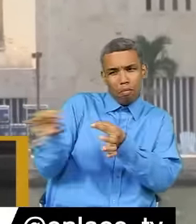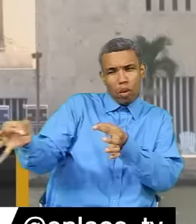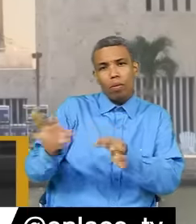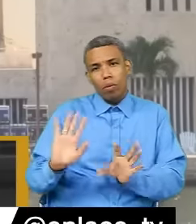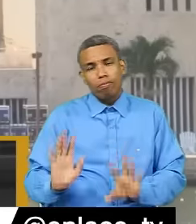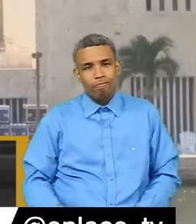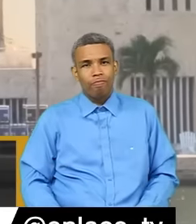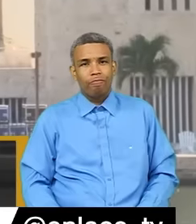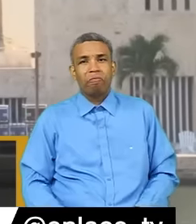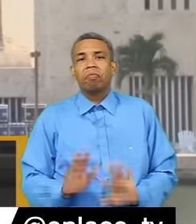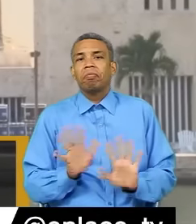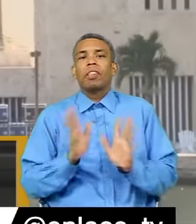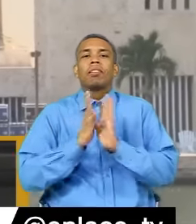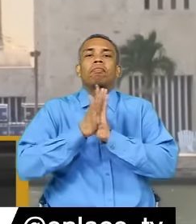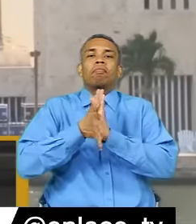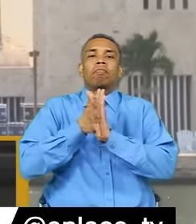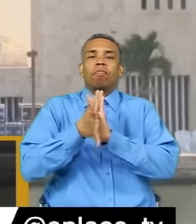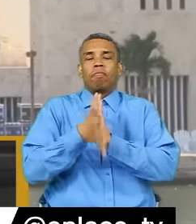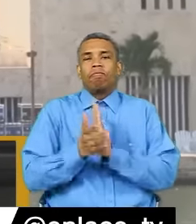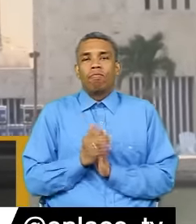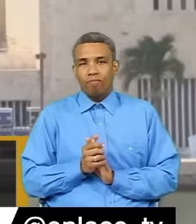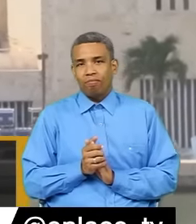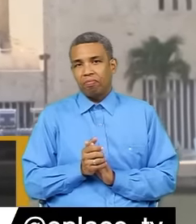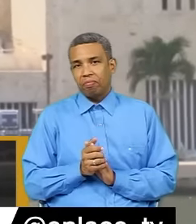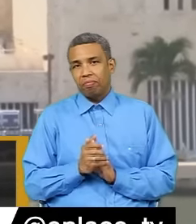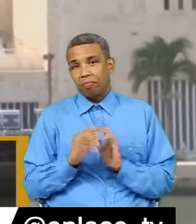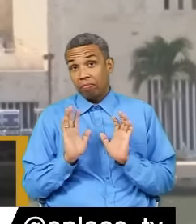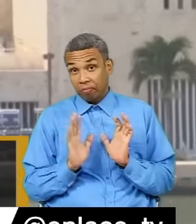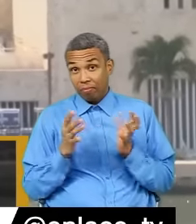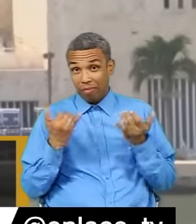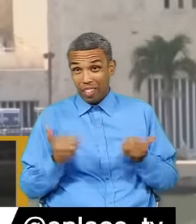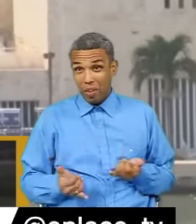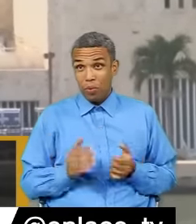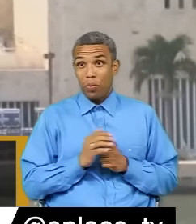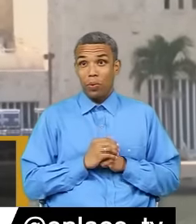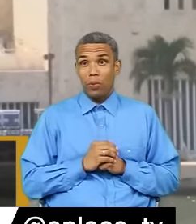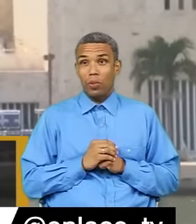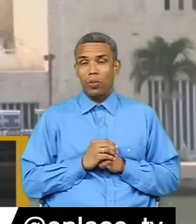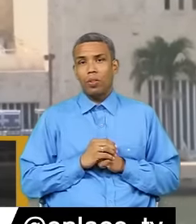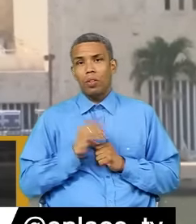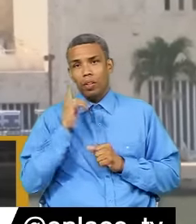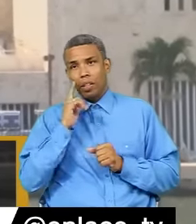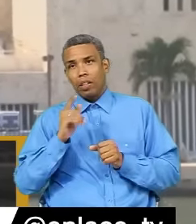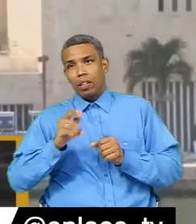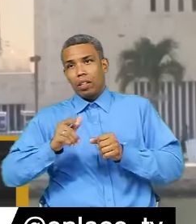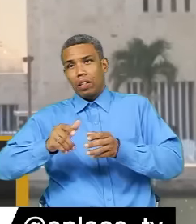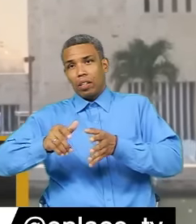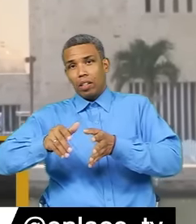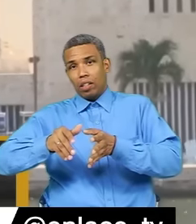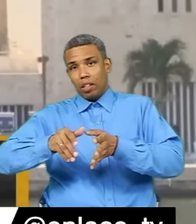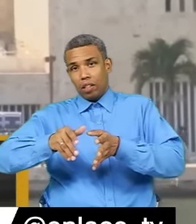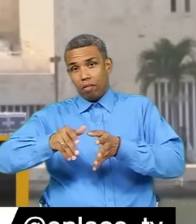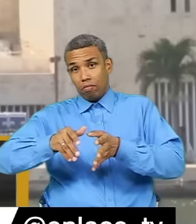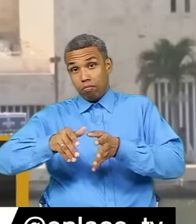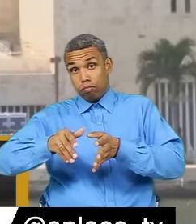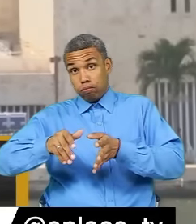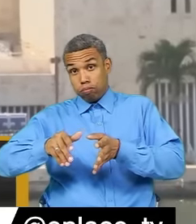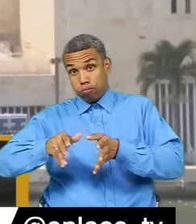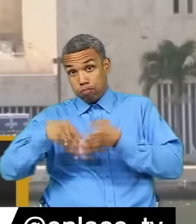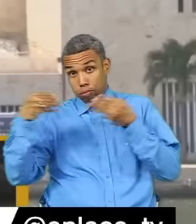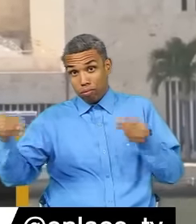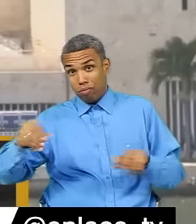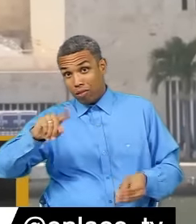la información de esta alianza noticiosa entre el Semanario Obrero de la Unión Sindical Obrera USO y